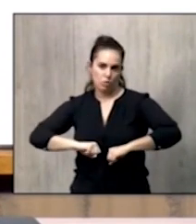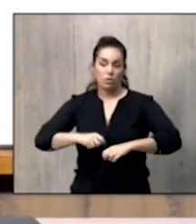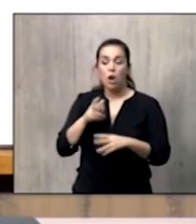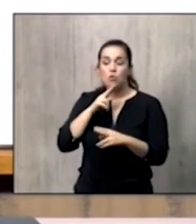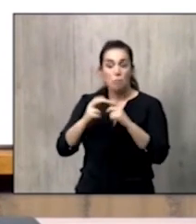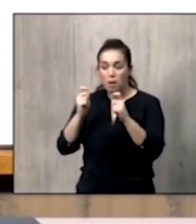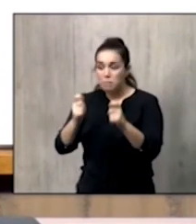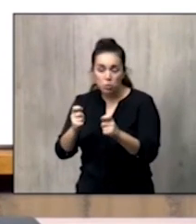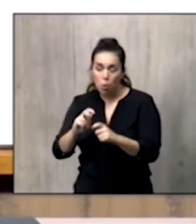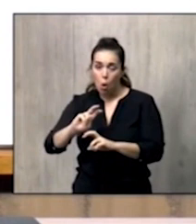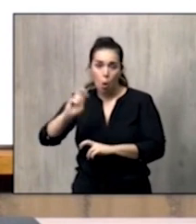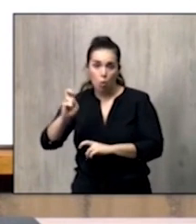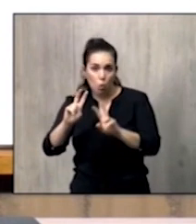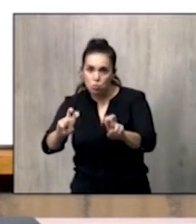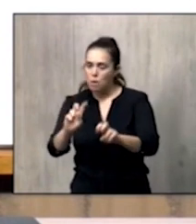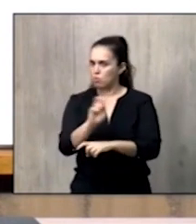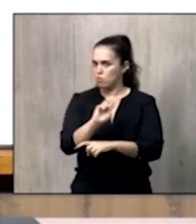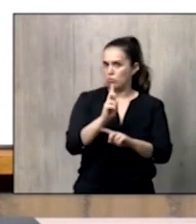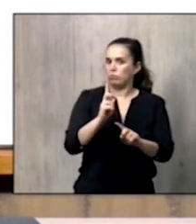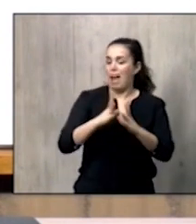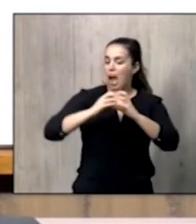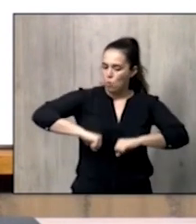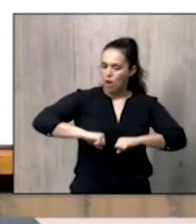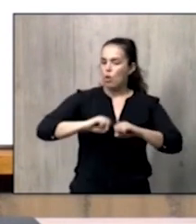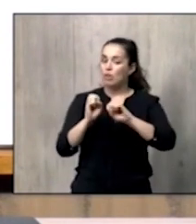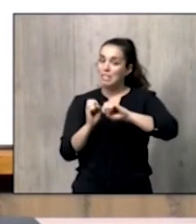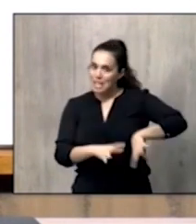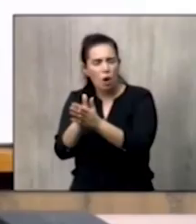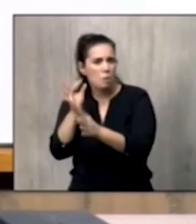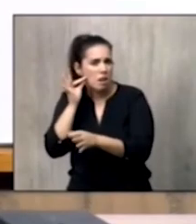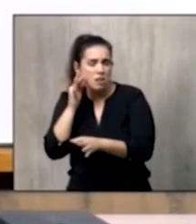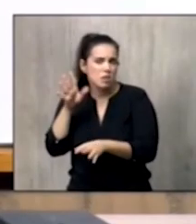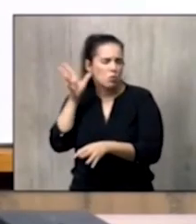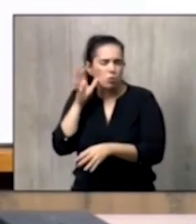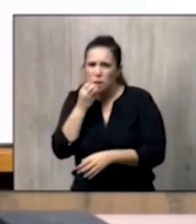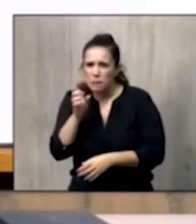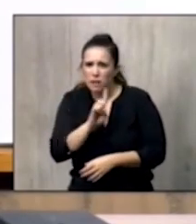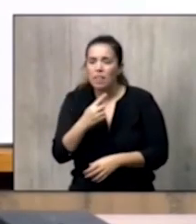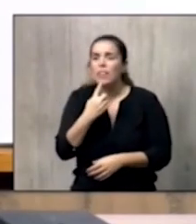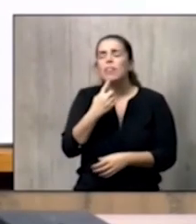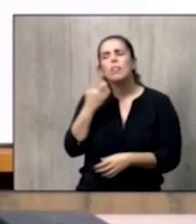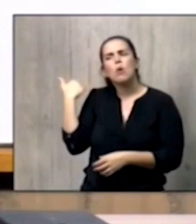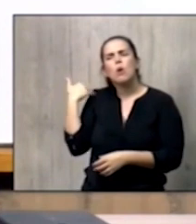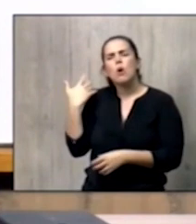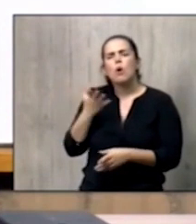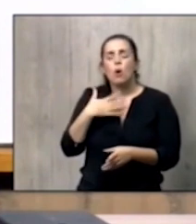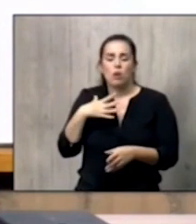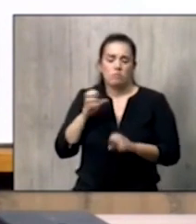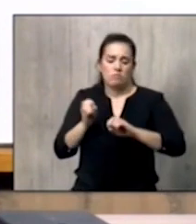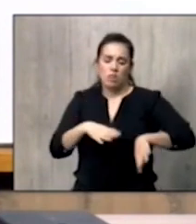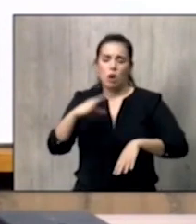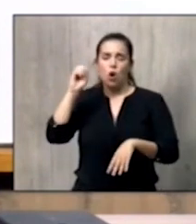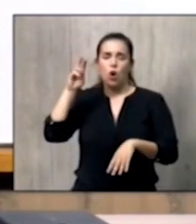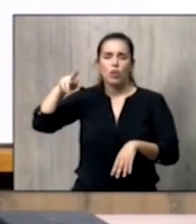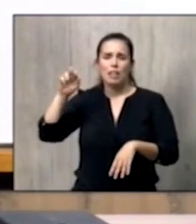acordado el cese, pero no se ha producido ningún nombramiento. Dijo usted que la decisión de Conrado Domínguez de